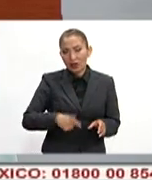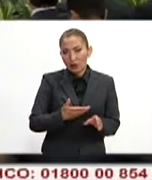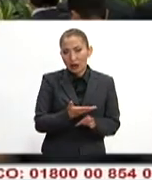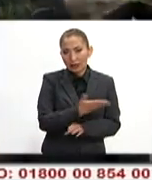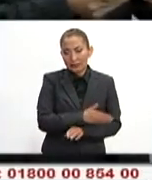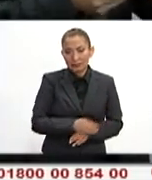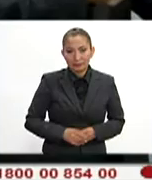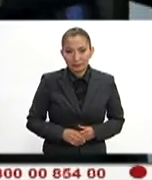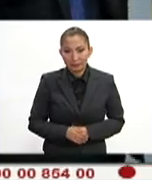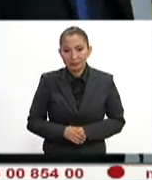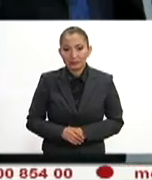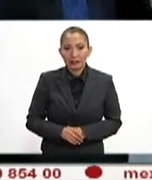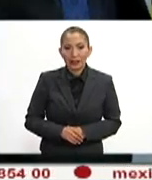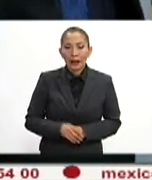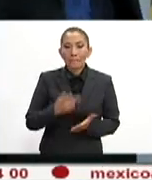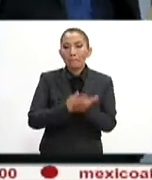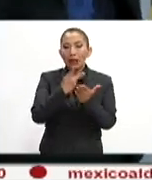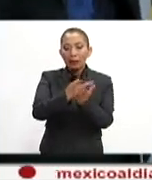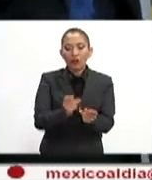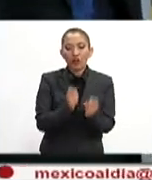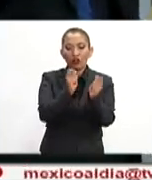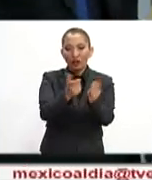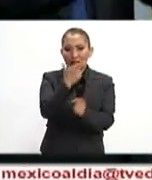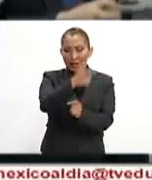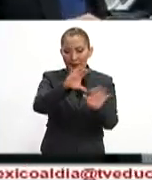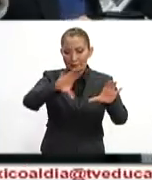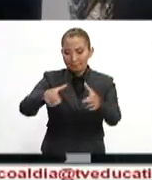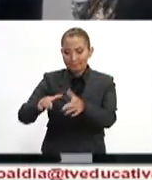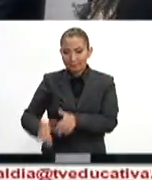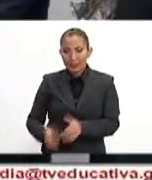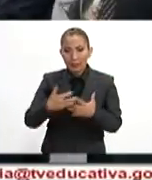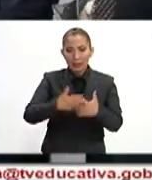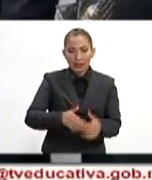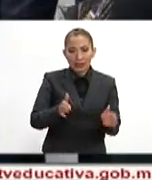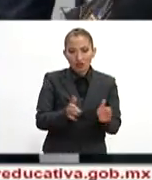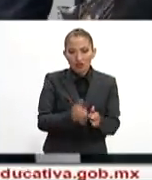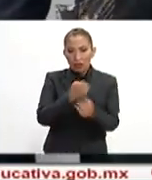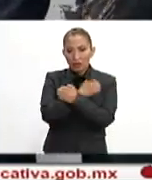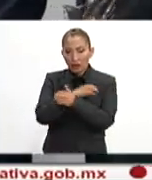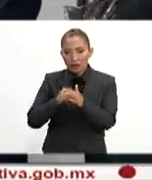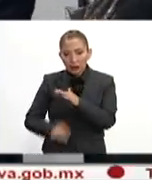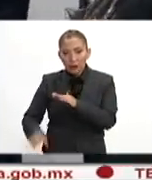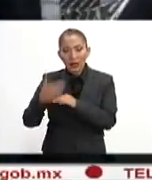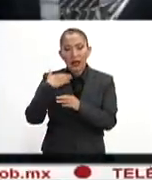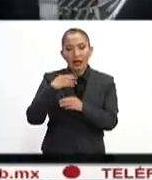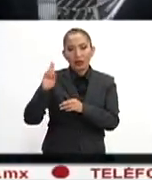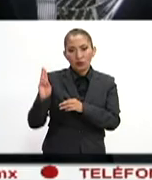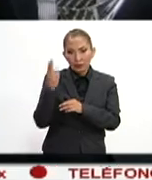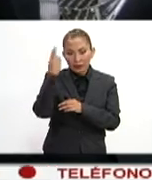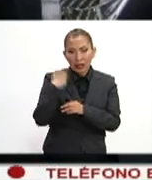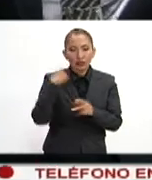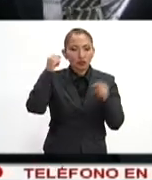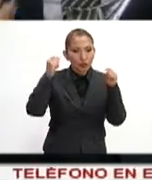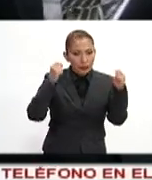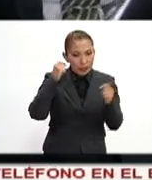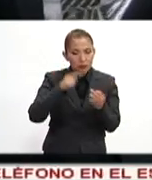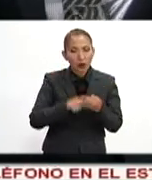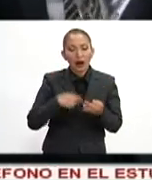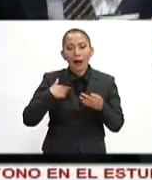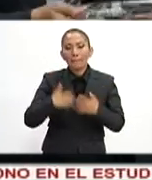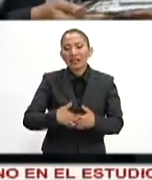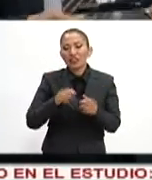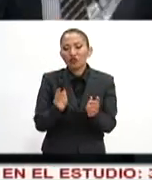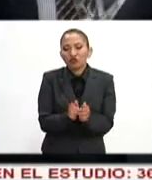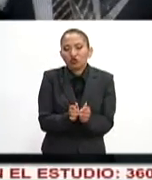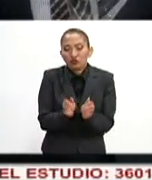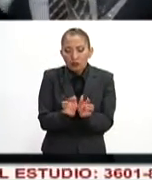anterior. El premio se entregó en 7 categorías: empresa mediana, educación básica y media superior, turismo, empresa